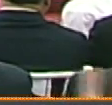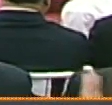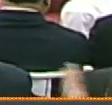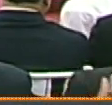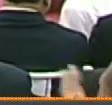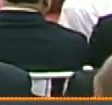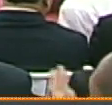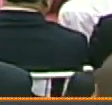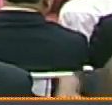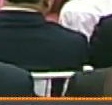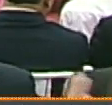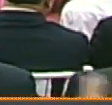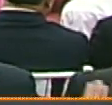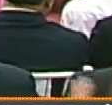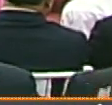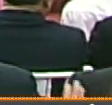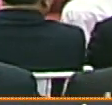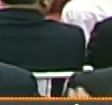Naguará, pues.